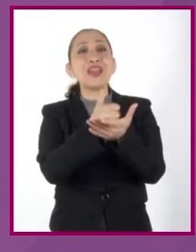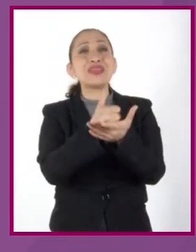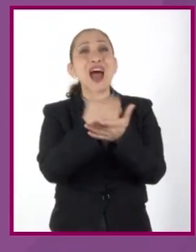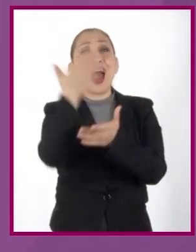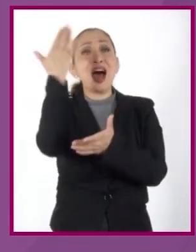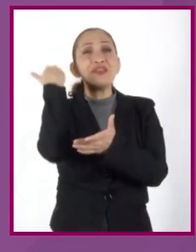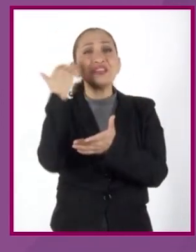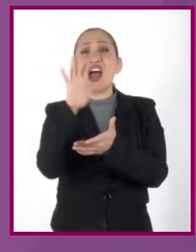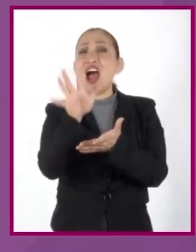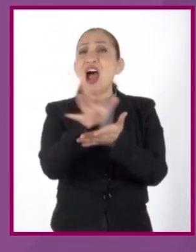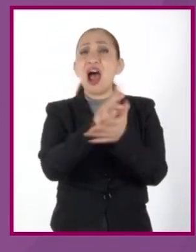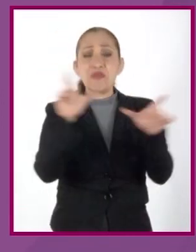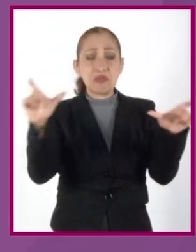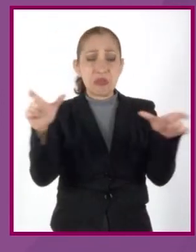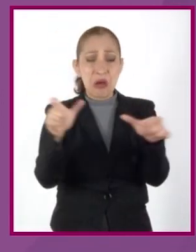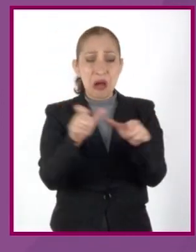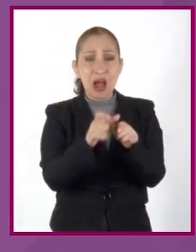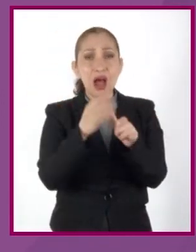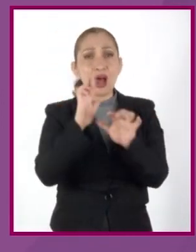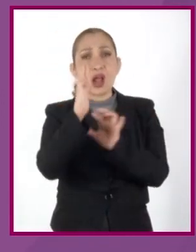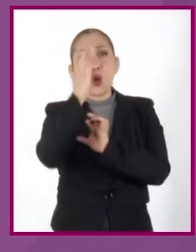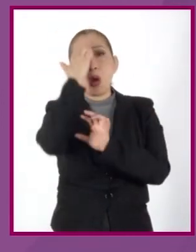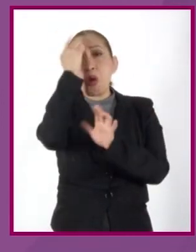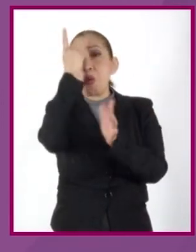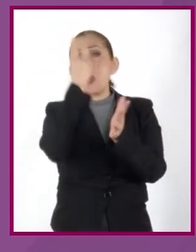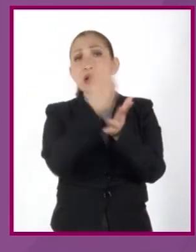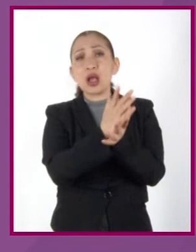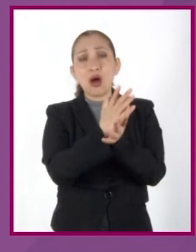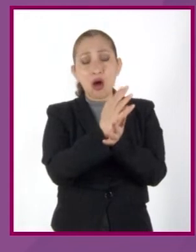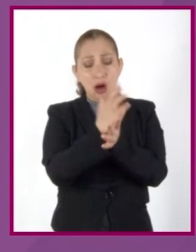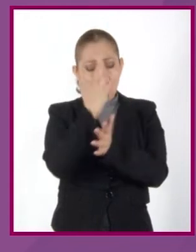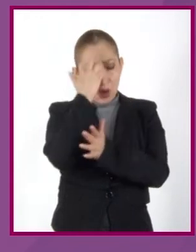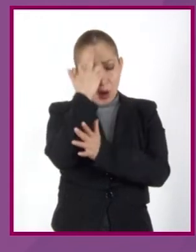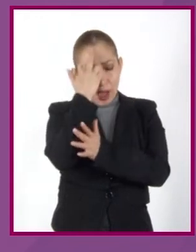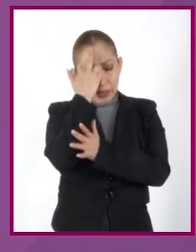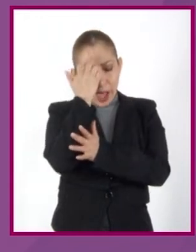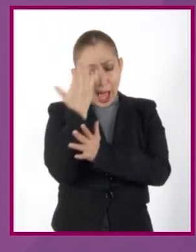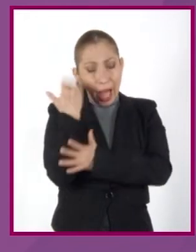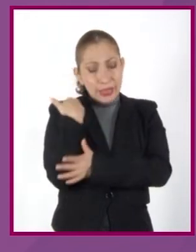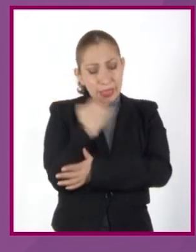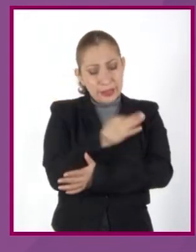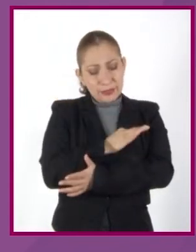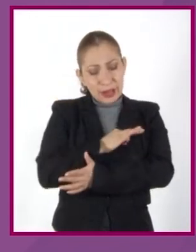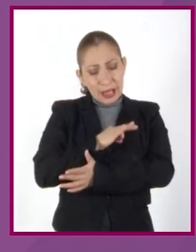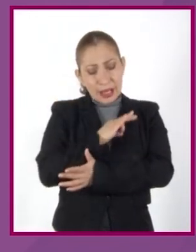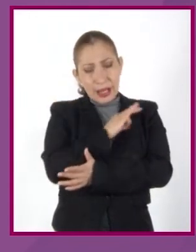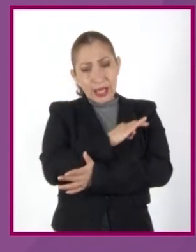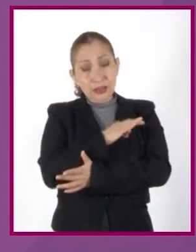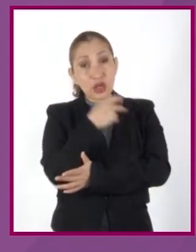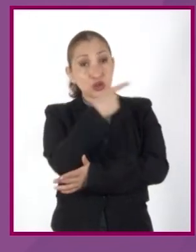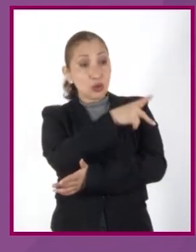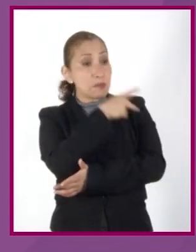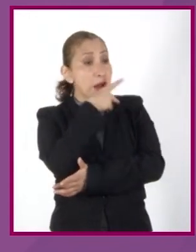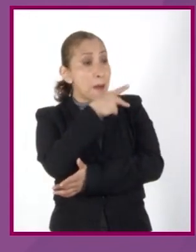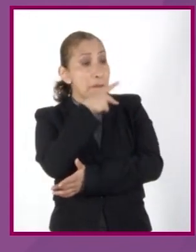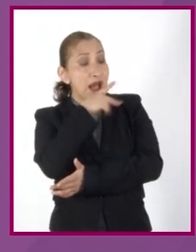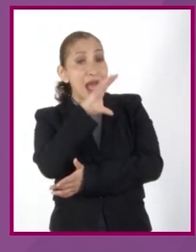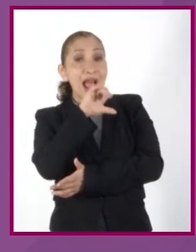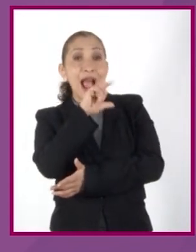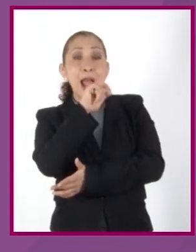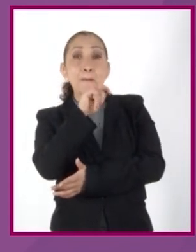abuelos. Solo recuerdos, borrosos recuerdos de una antigua felicidad. Sus papacitos del